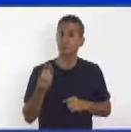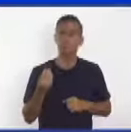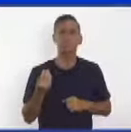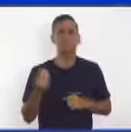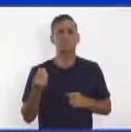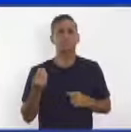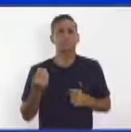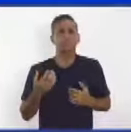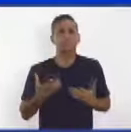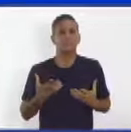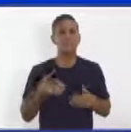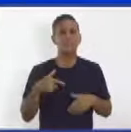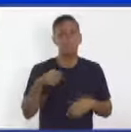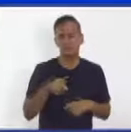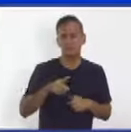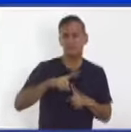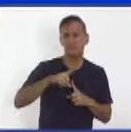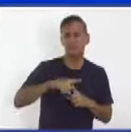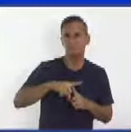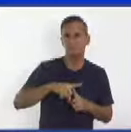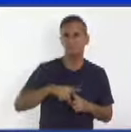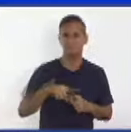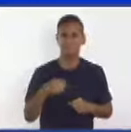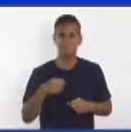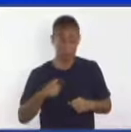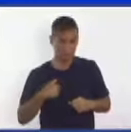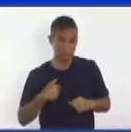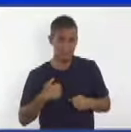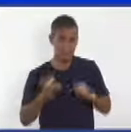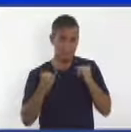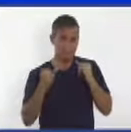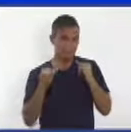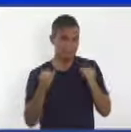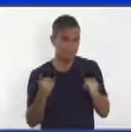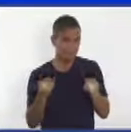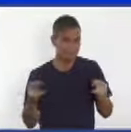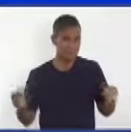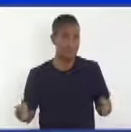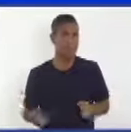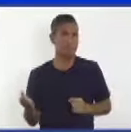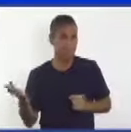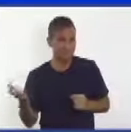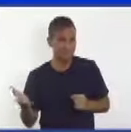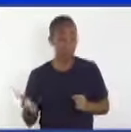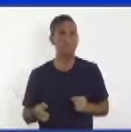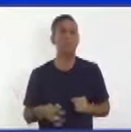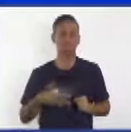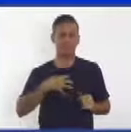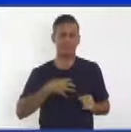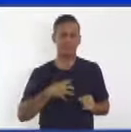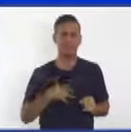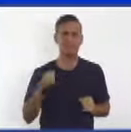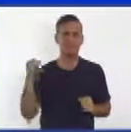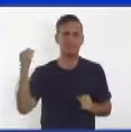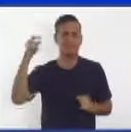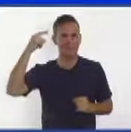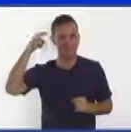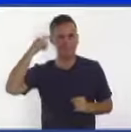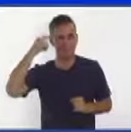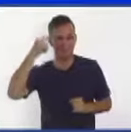a que van dirigidas esas actividades pues yo yo se los informó en breve para que